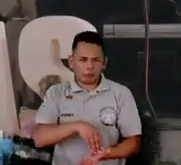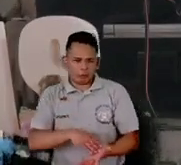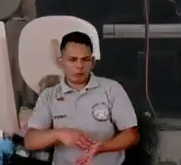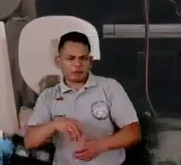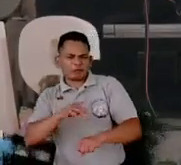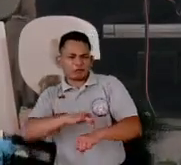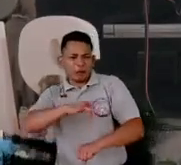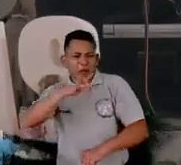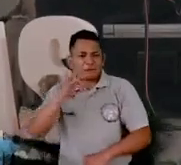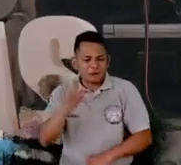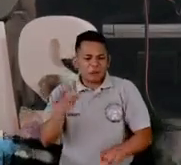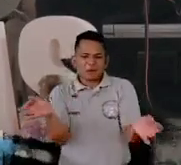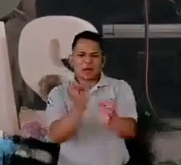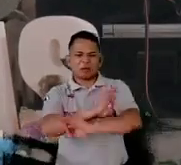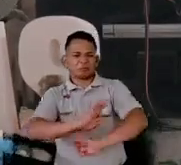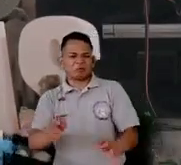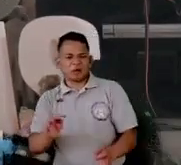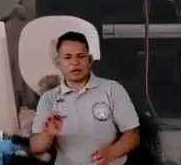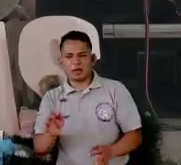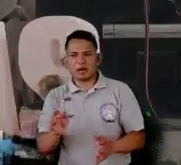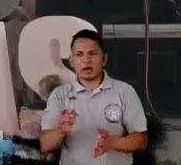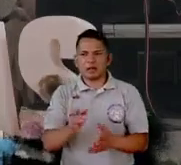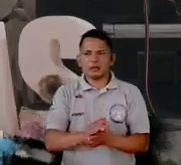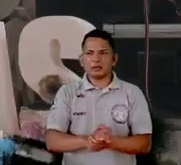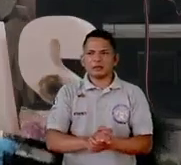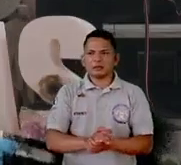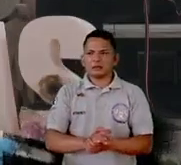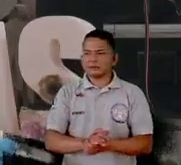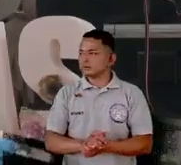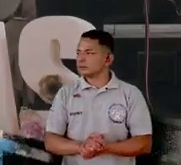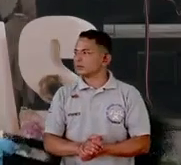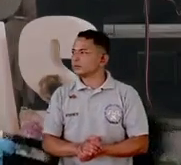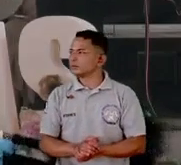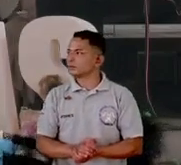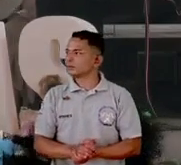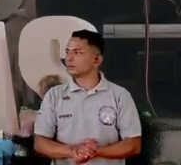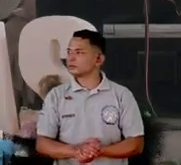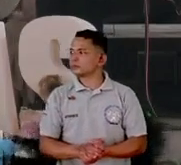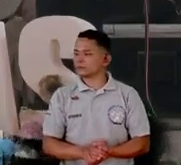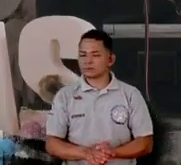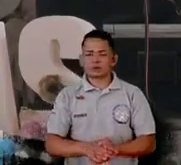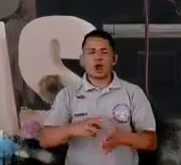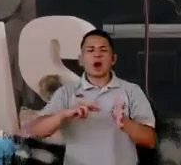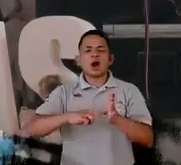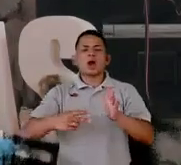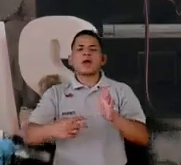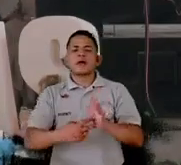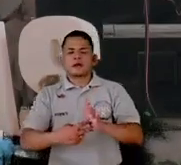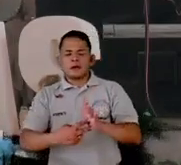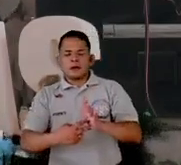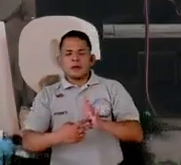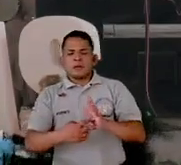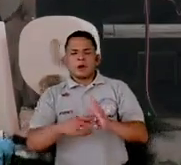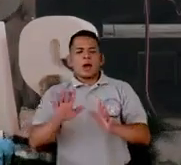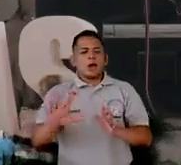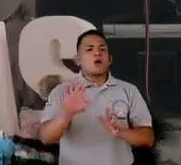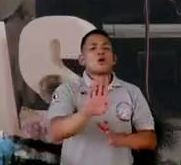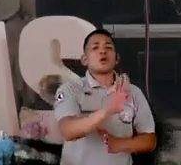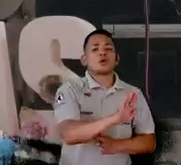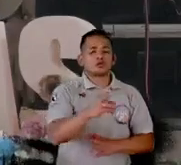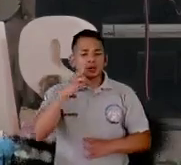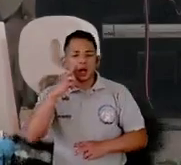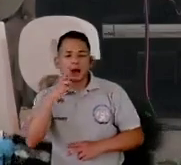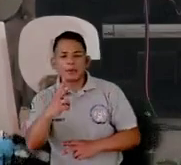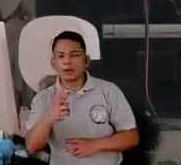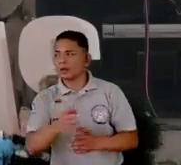ha embriagado. Pero les voy a explicar con mucho gusto lo que ustedes han mirado.